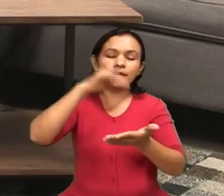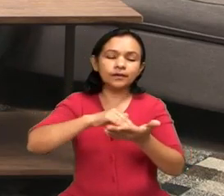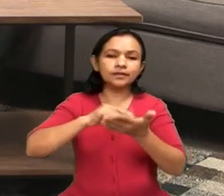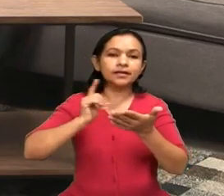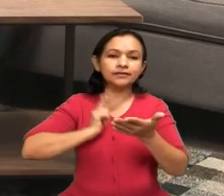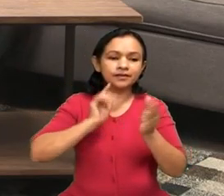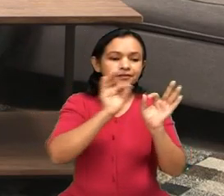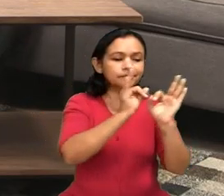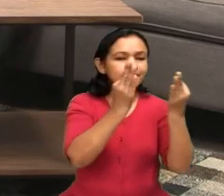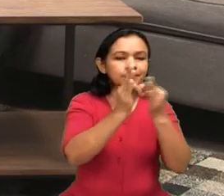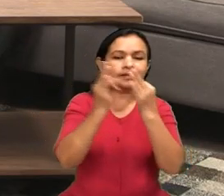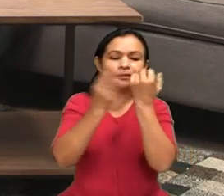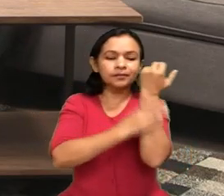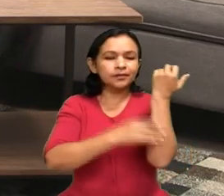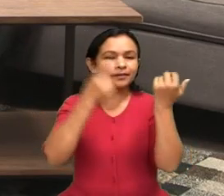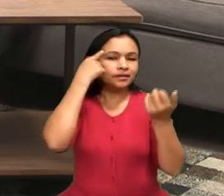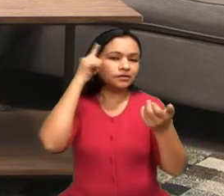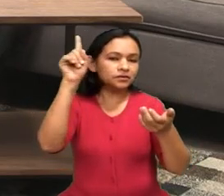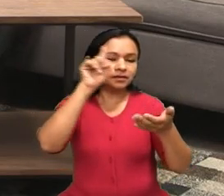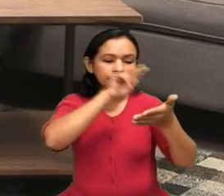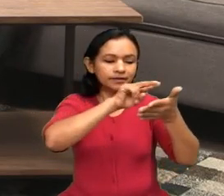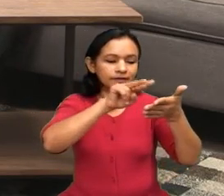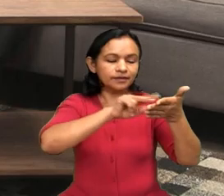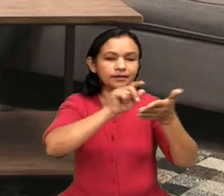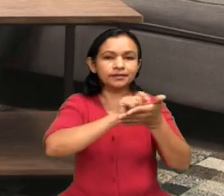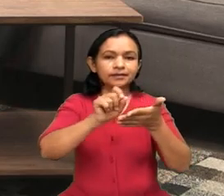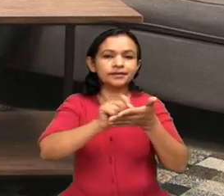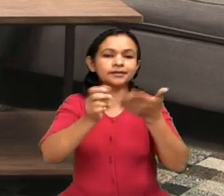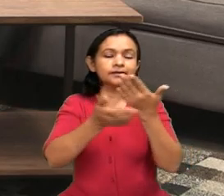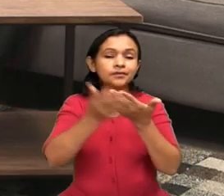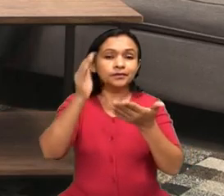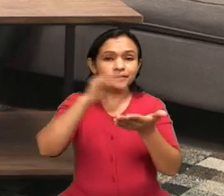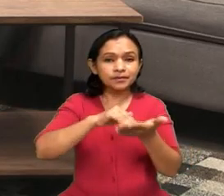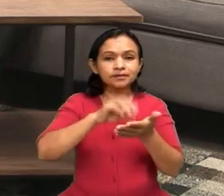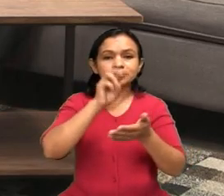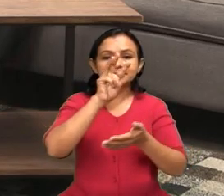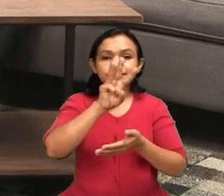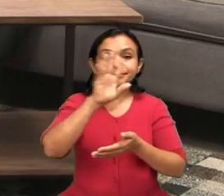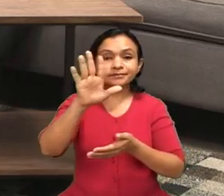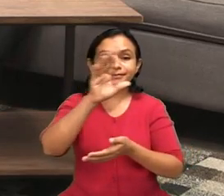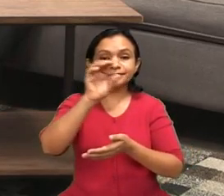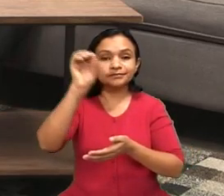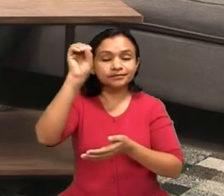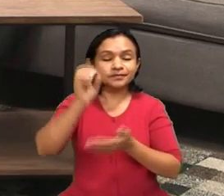familias pobres de Nicaragua. Y estaba arriba del 35%.